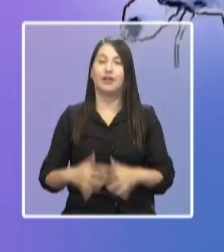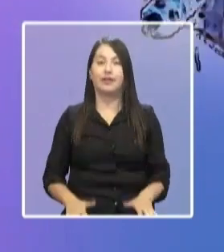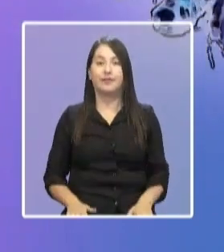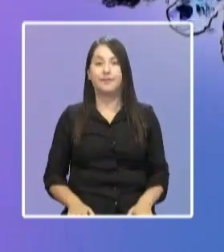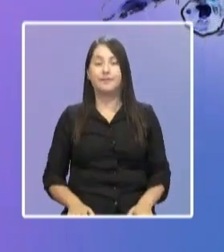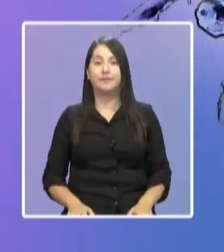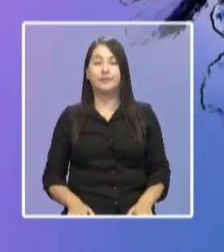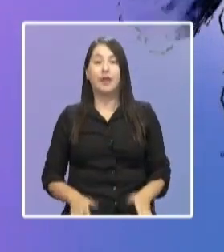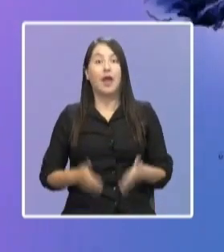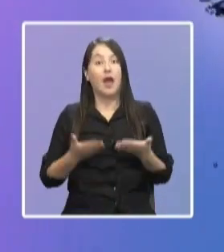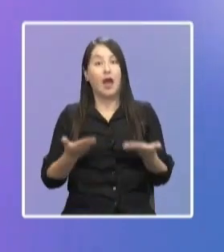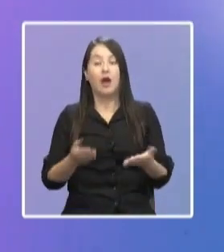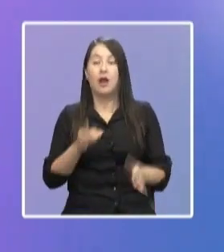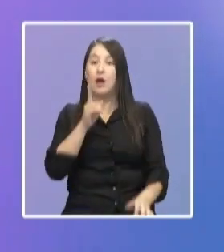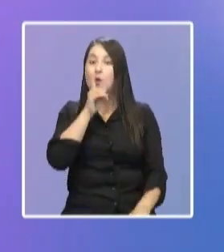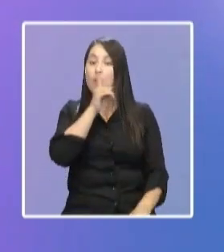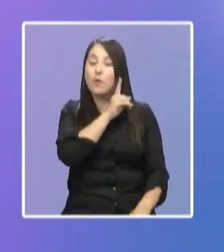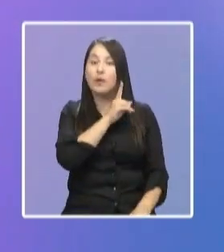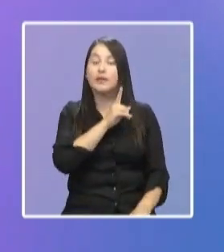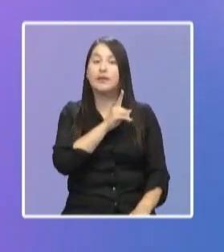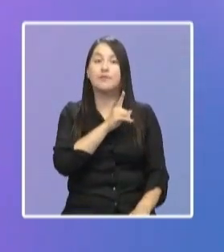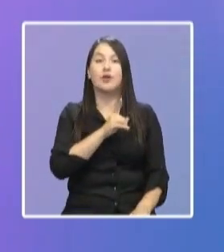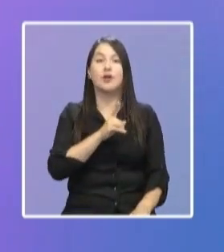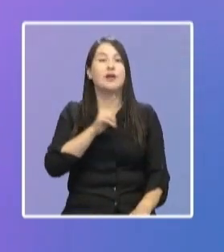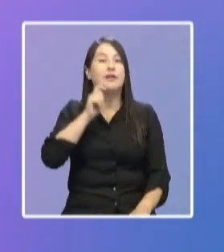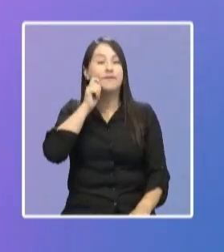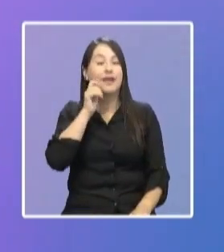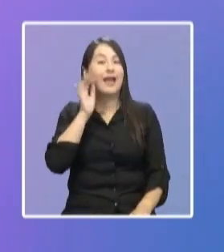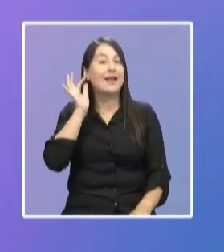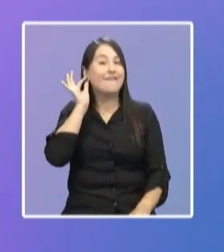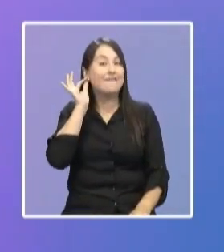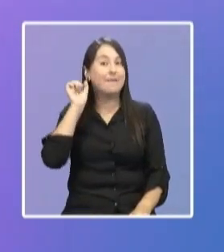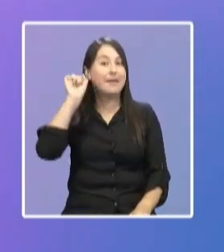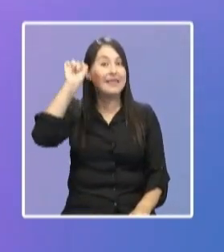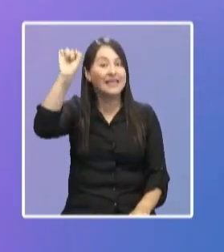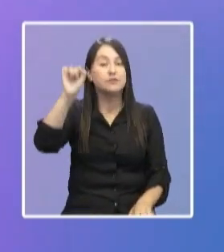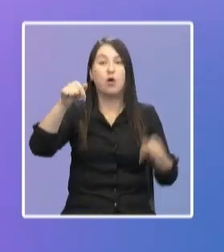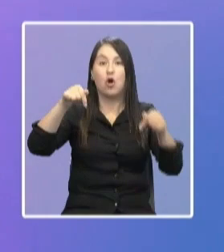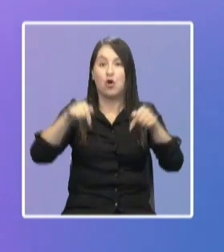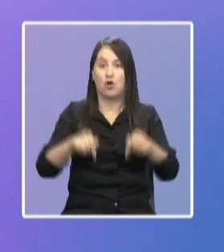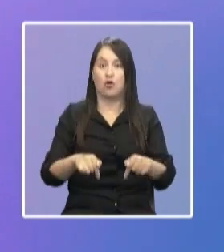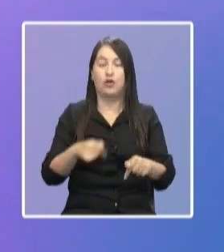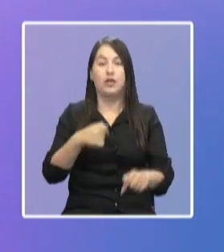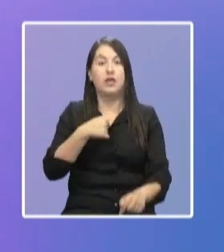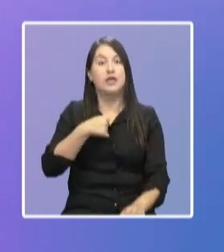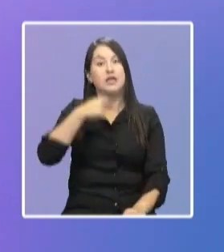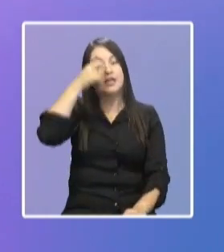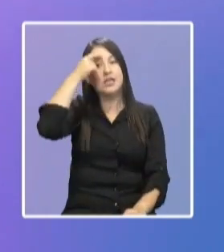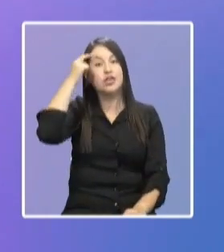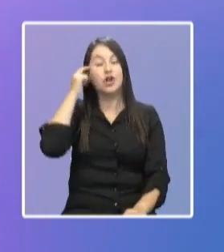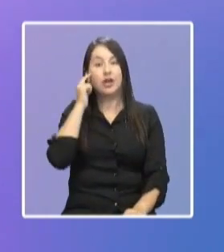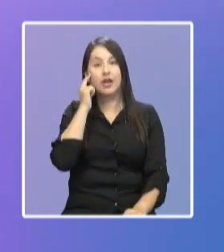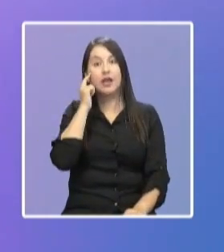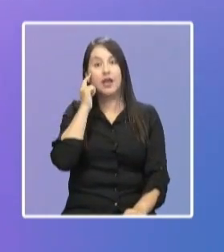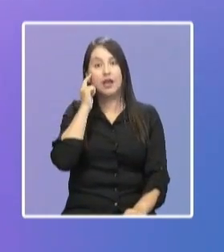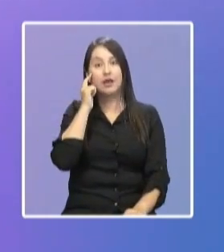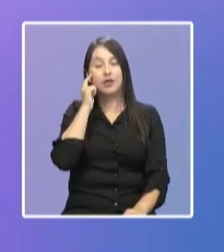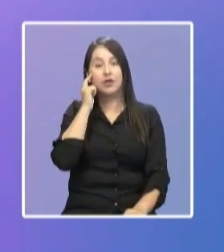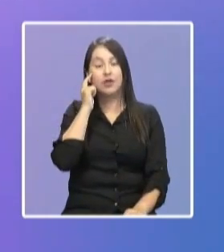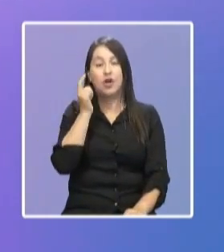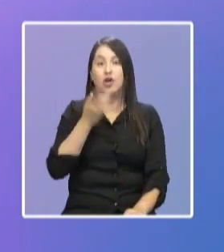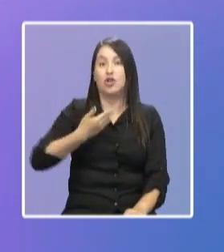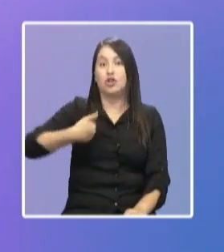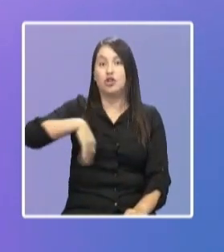Ahora mi última parte se refiere al feminismo hoy. Y yo creo que, y el